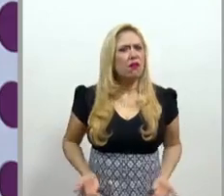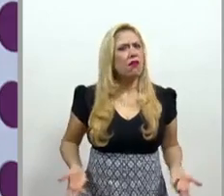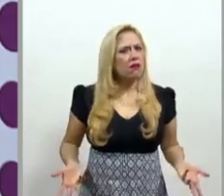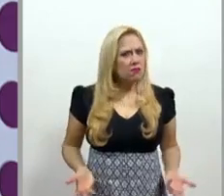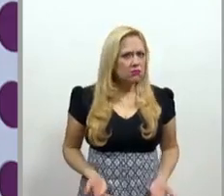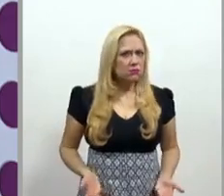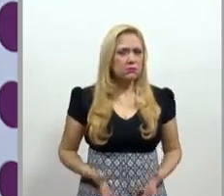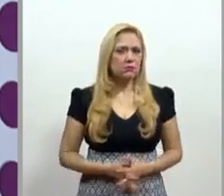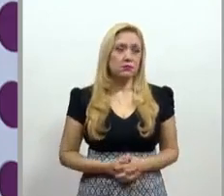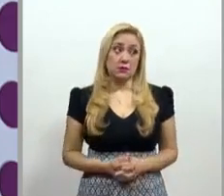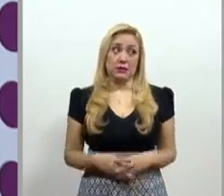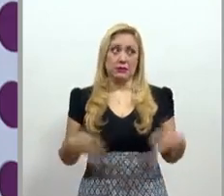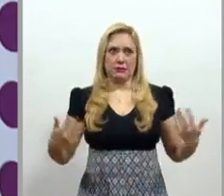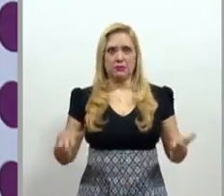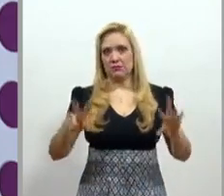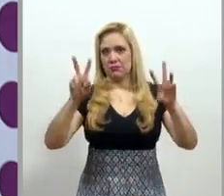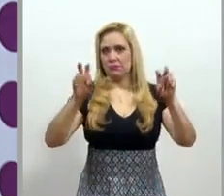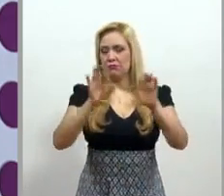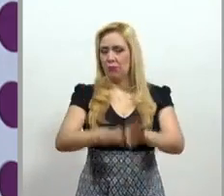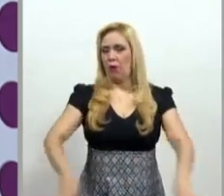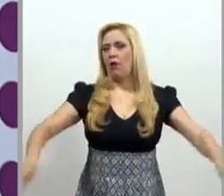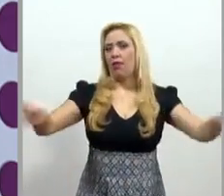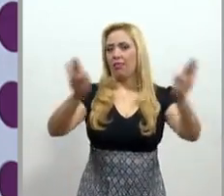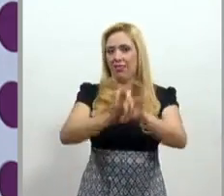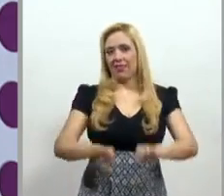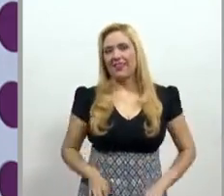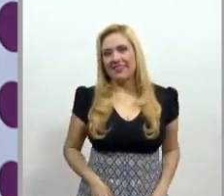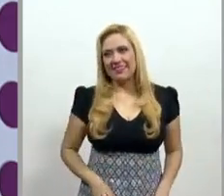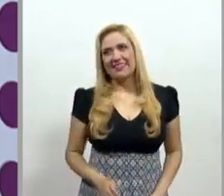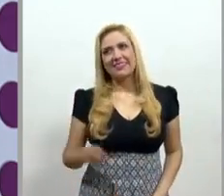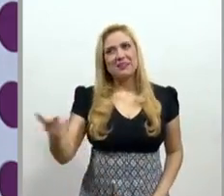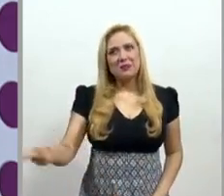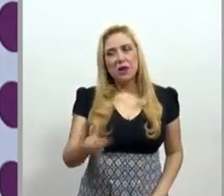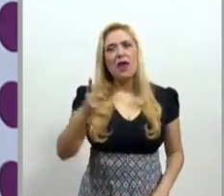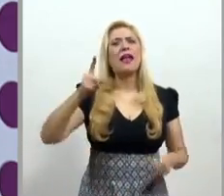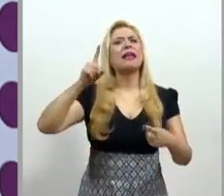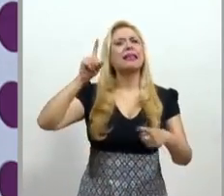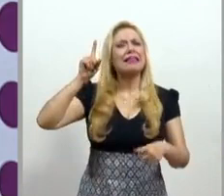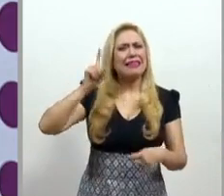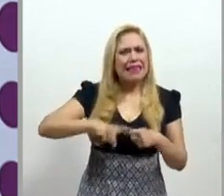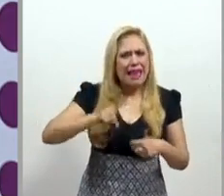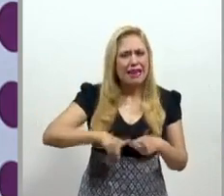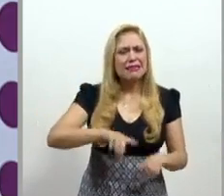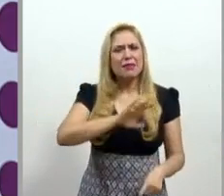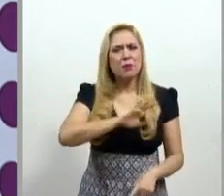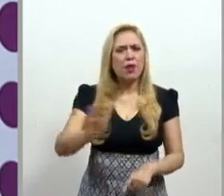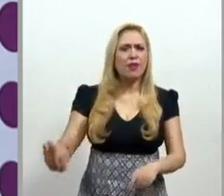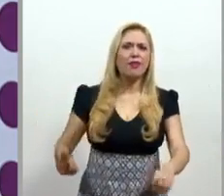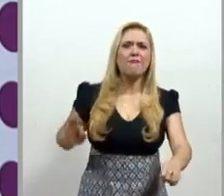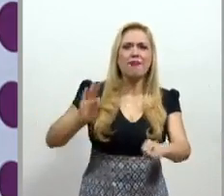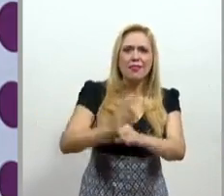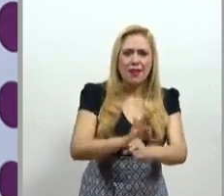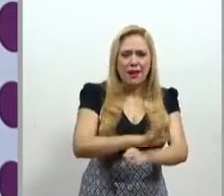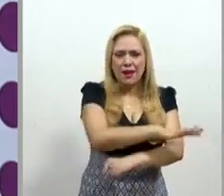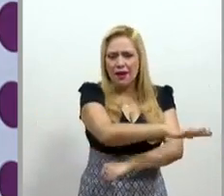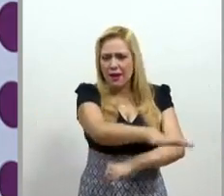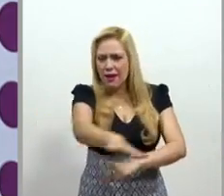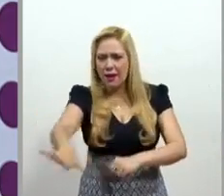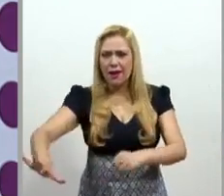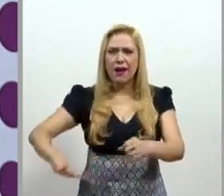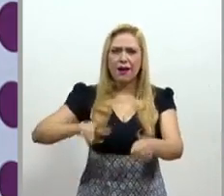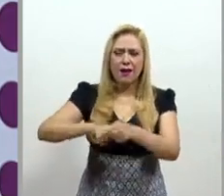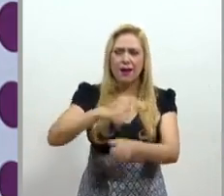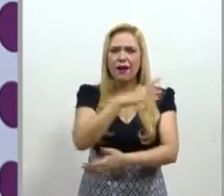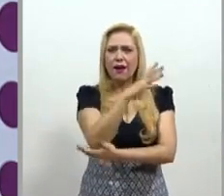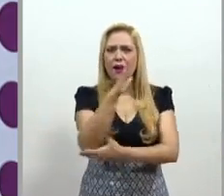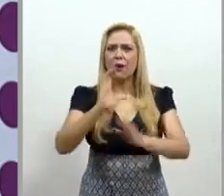tema es sumamente importante porque pasa por la pregunta básica de quién puede defender el derecho humano al medio ambiente. Partimos de esta